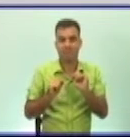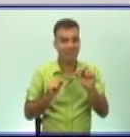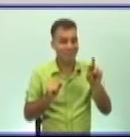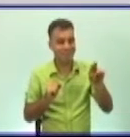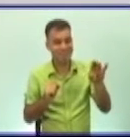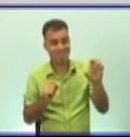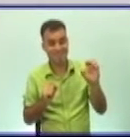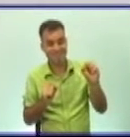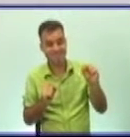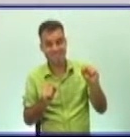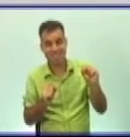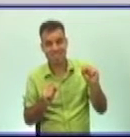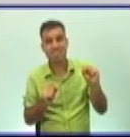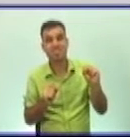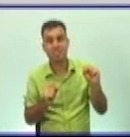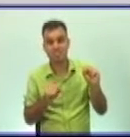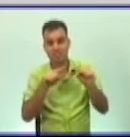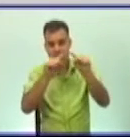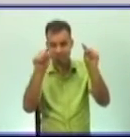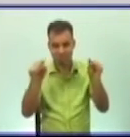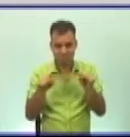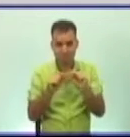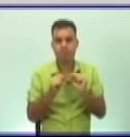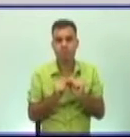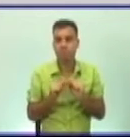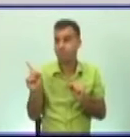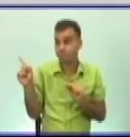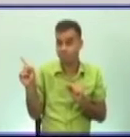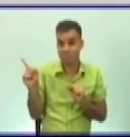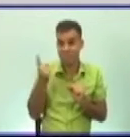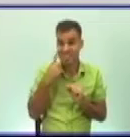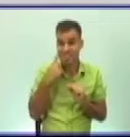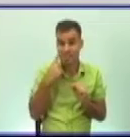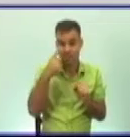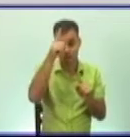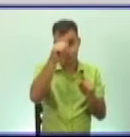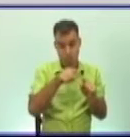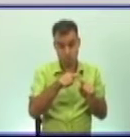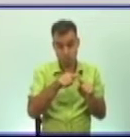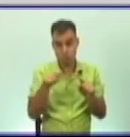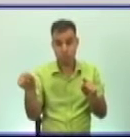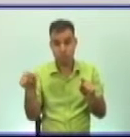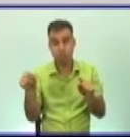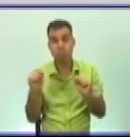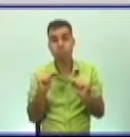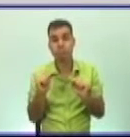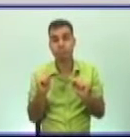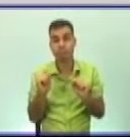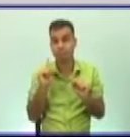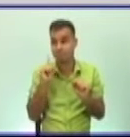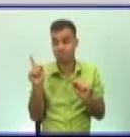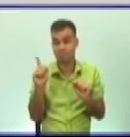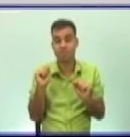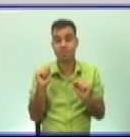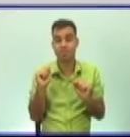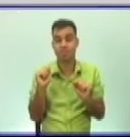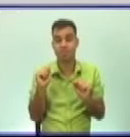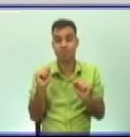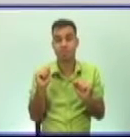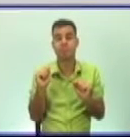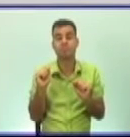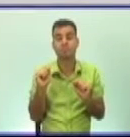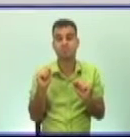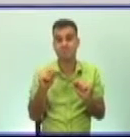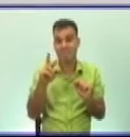en el circuito. La gráfica muestra que mientras menor es el valor de la resistencia activa en el